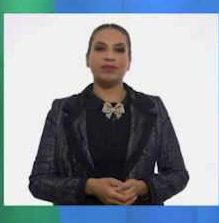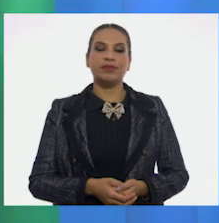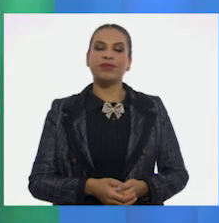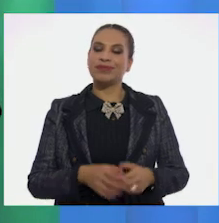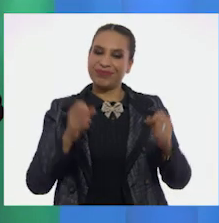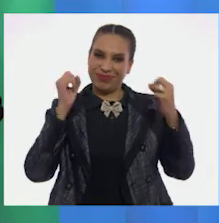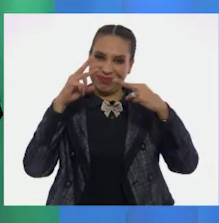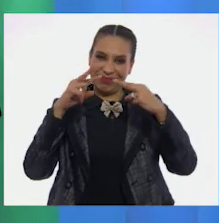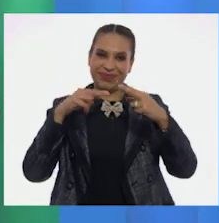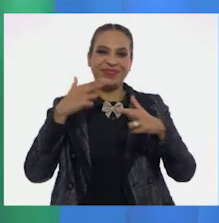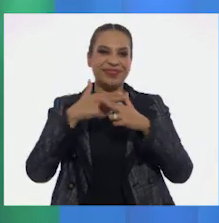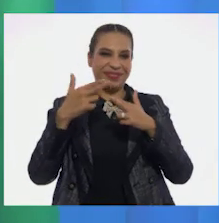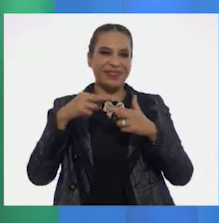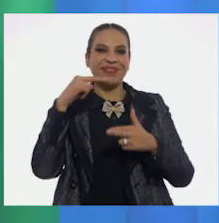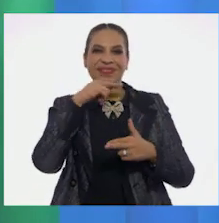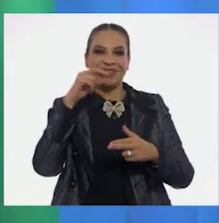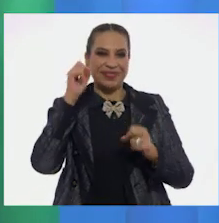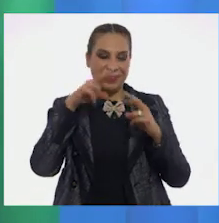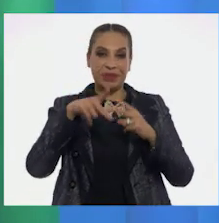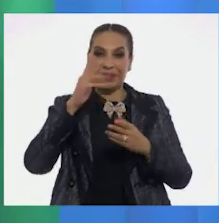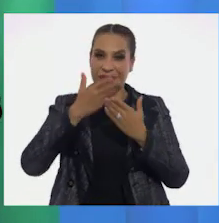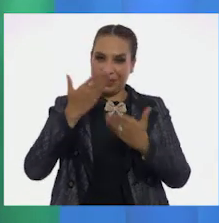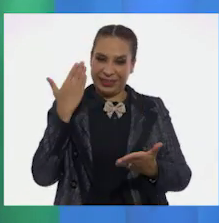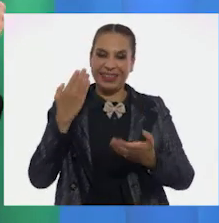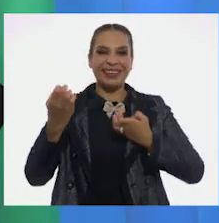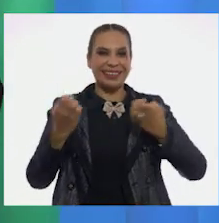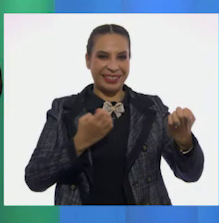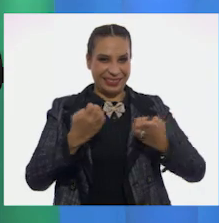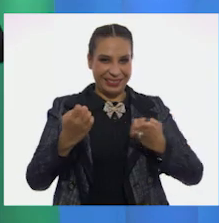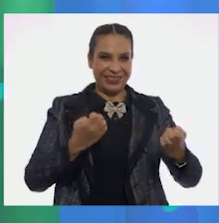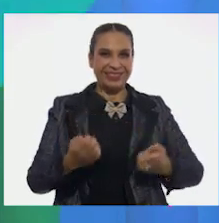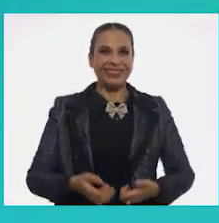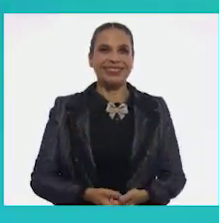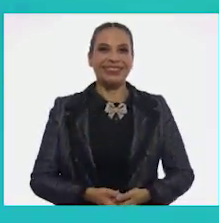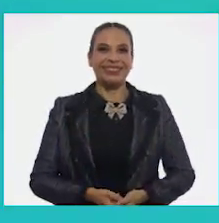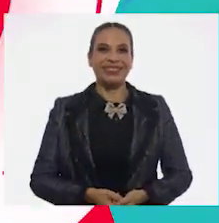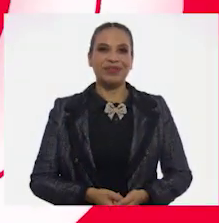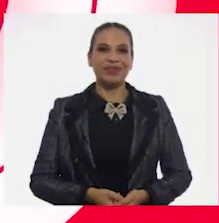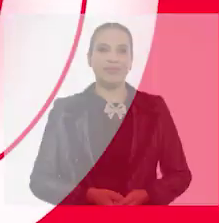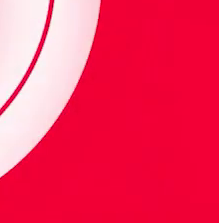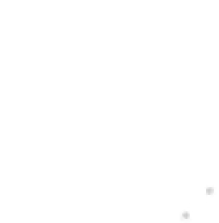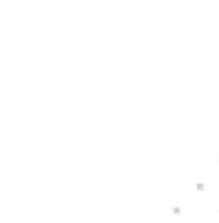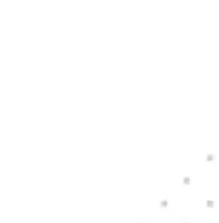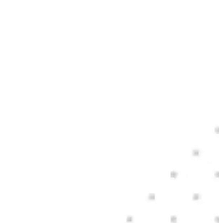Nos vemos. Hasta la próxima. Pero antes, a movernos un poco.